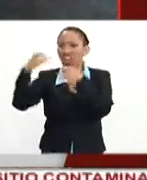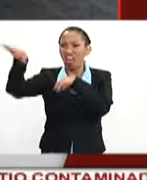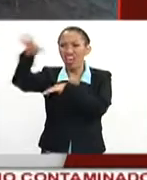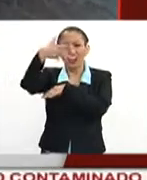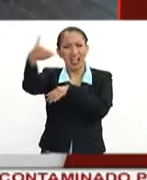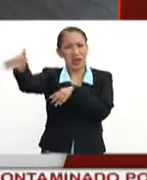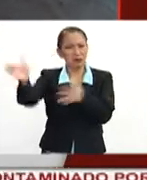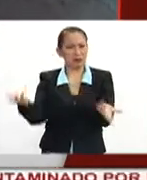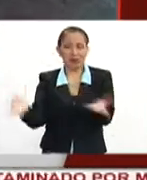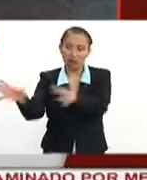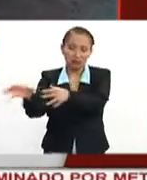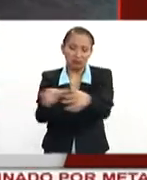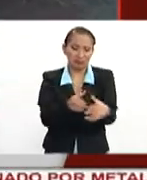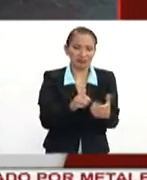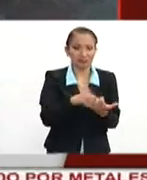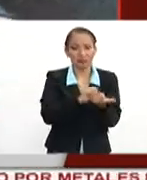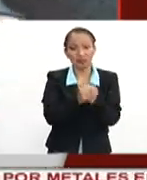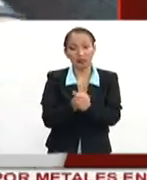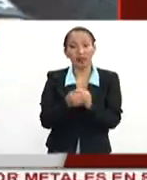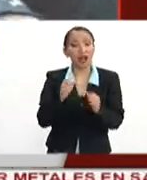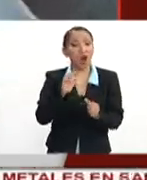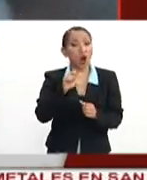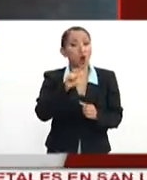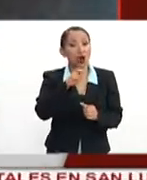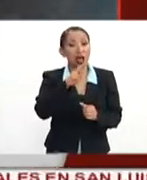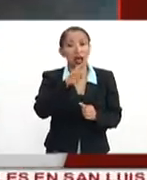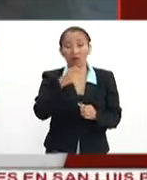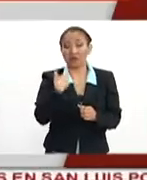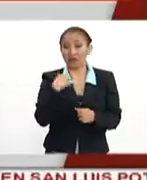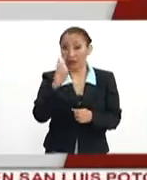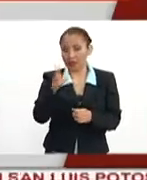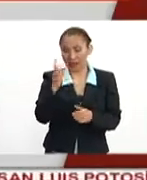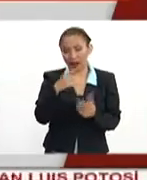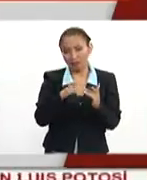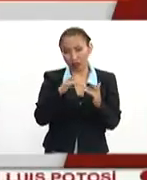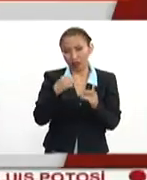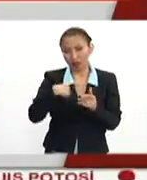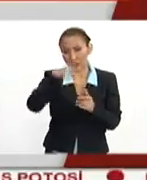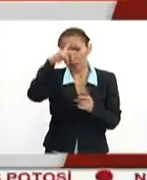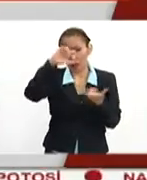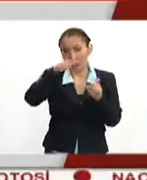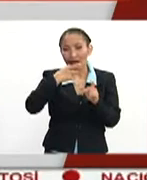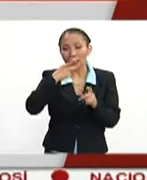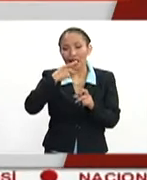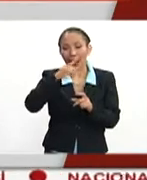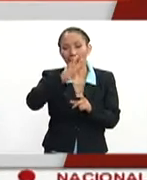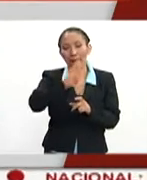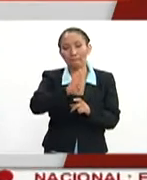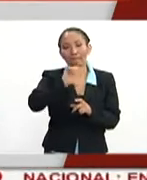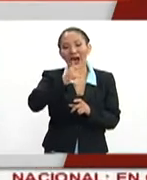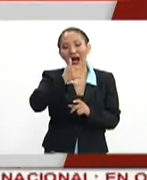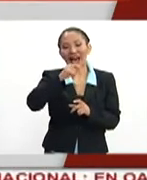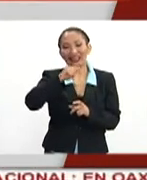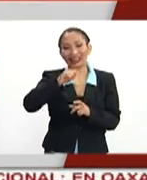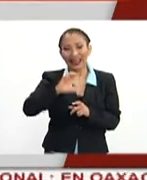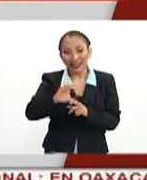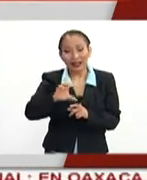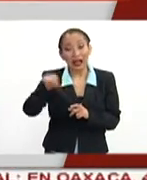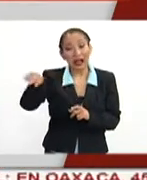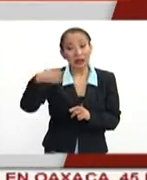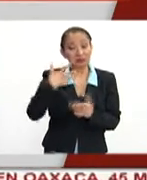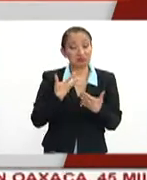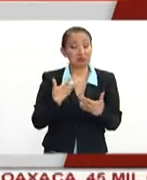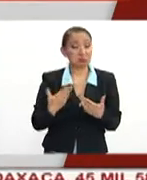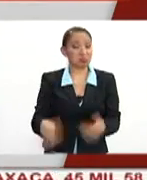los campos de cultivo. Aurelio, pues muchísimas gracias por estar con nosotros aquí en México al Día, hablarnos de Bagatec, que como ya vimos